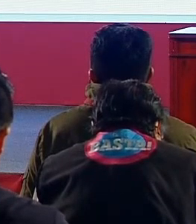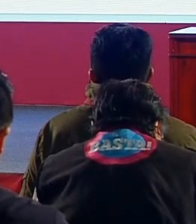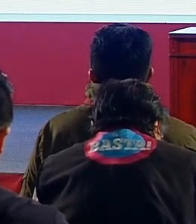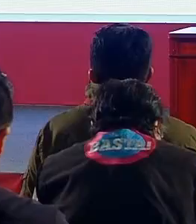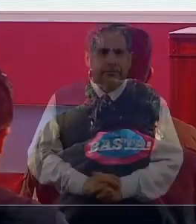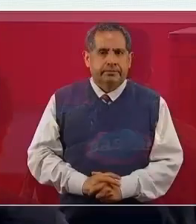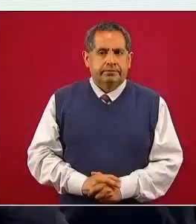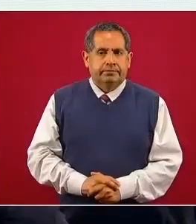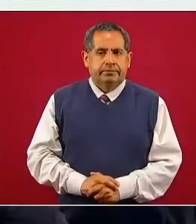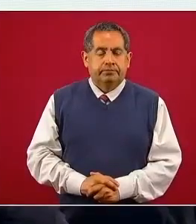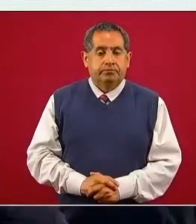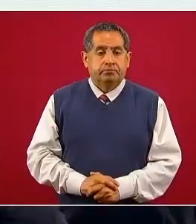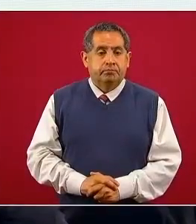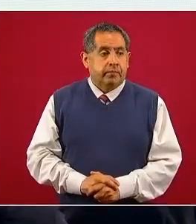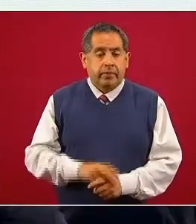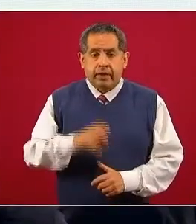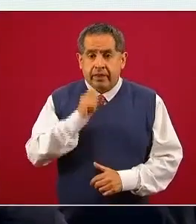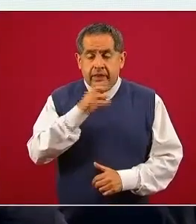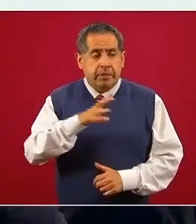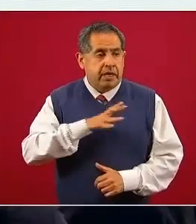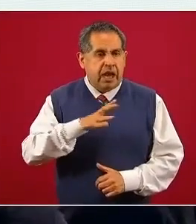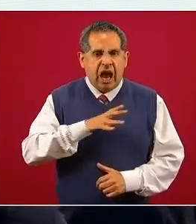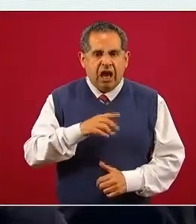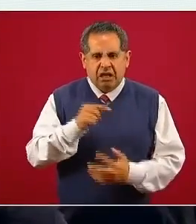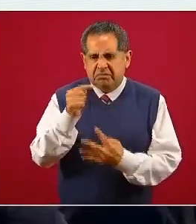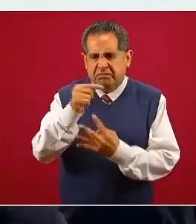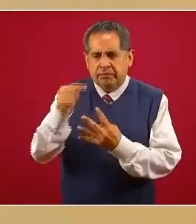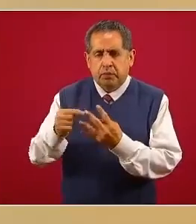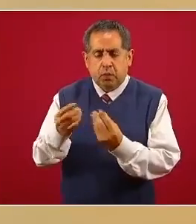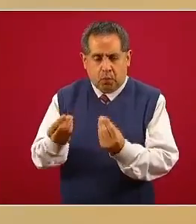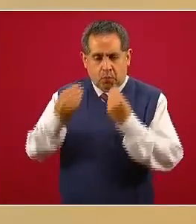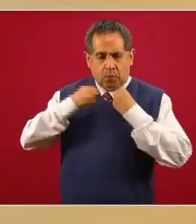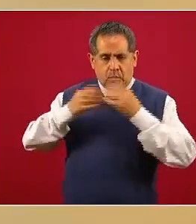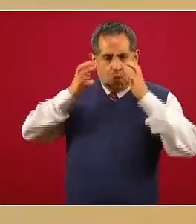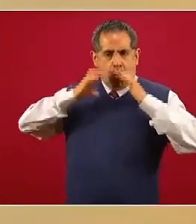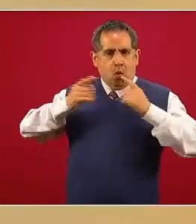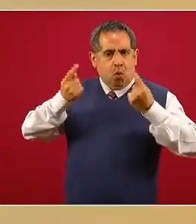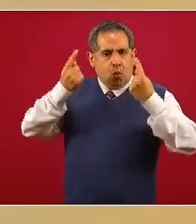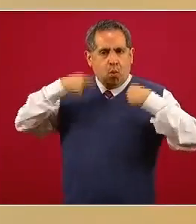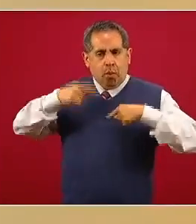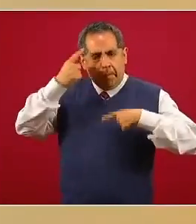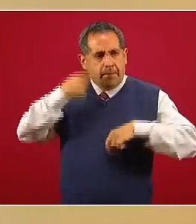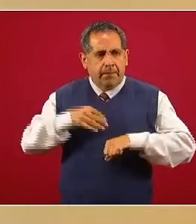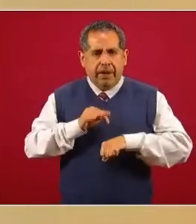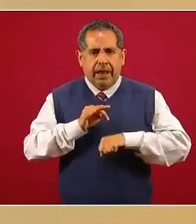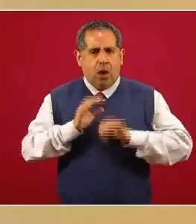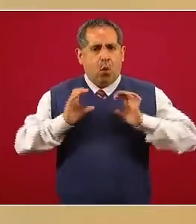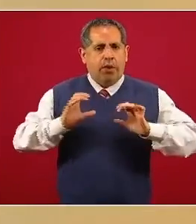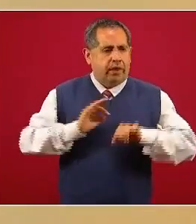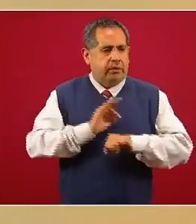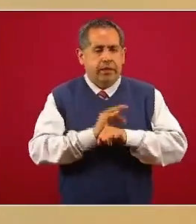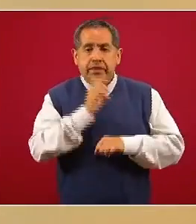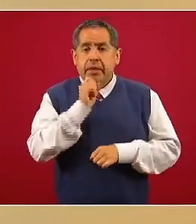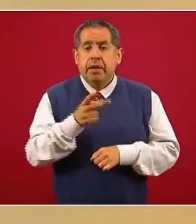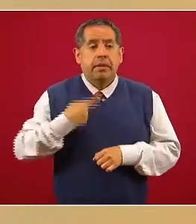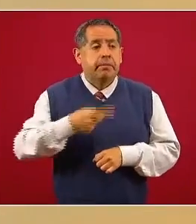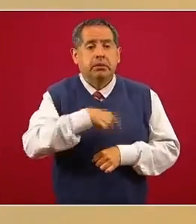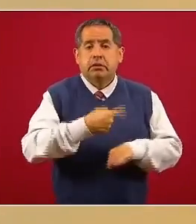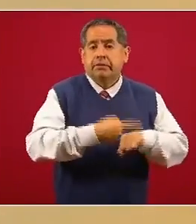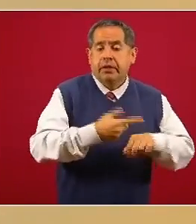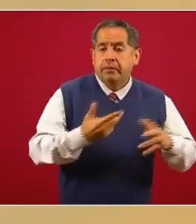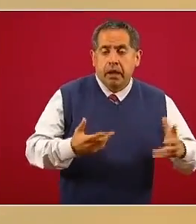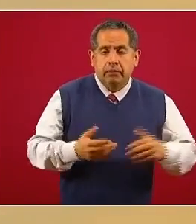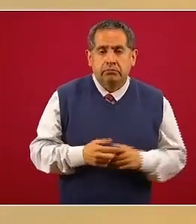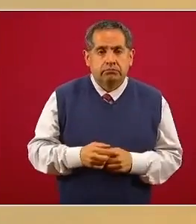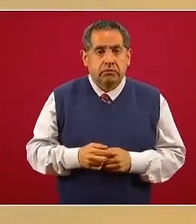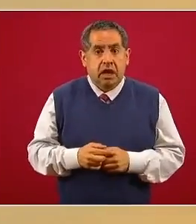Conseguimos también todo el equipo de protección personal necesario para el personal, tanto para el personal como para pacientes. Tampoco nos